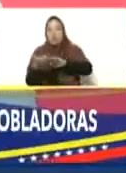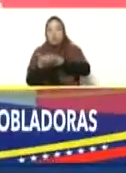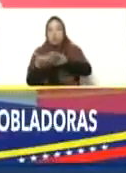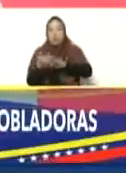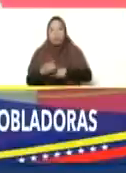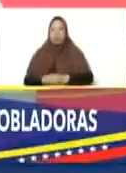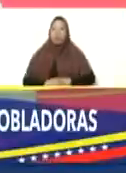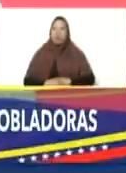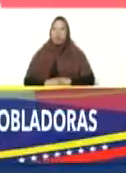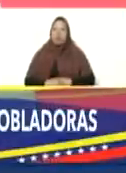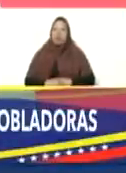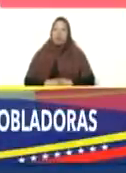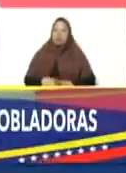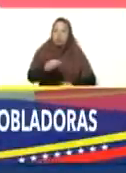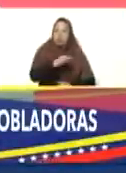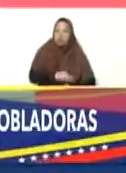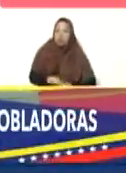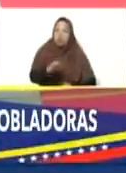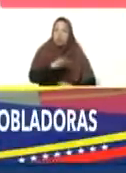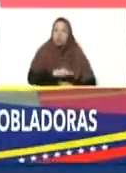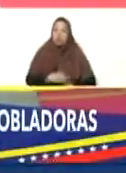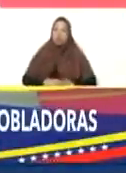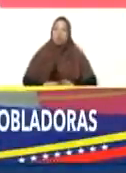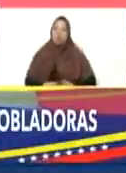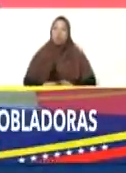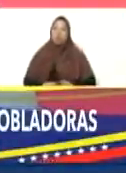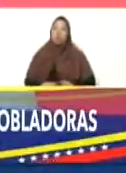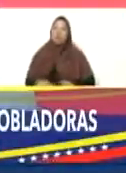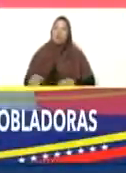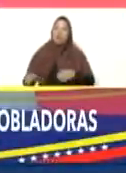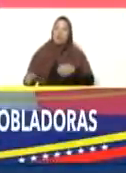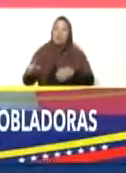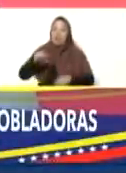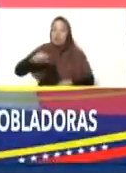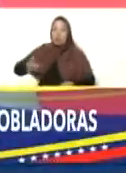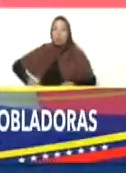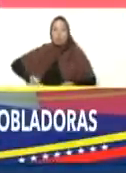en el socialismo y es fundamental